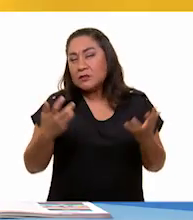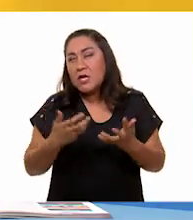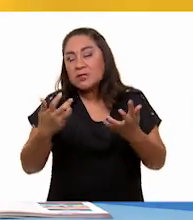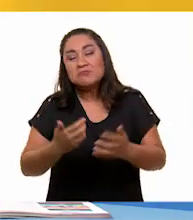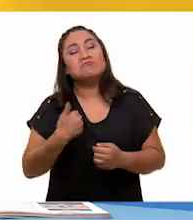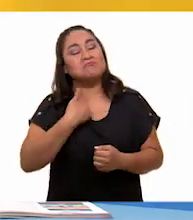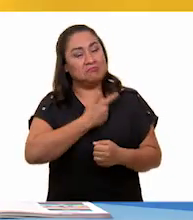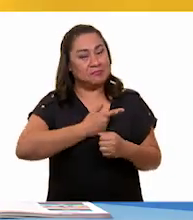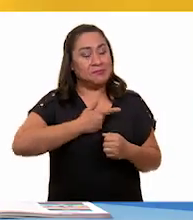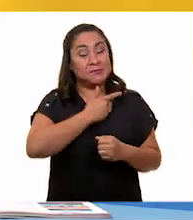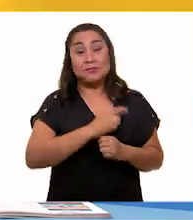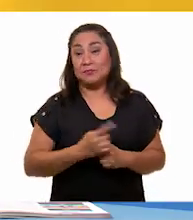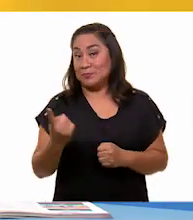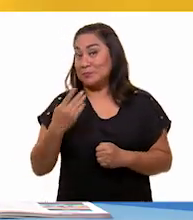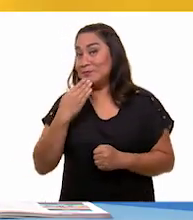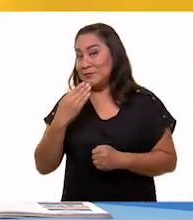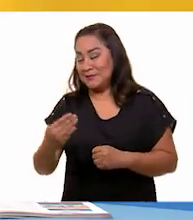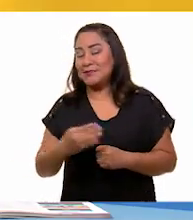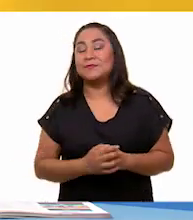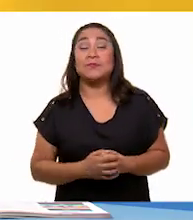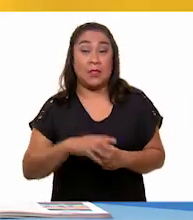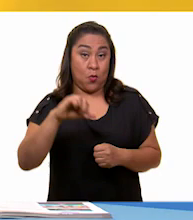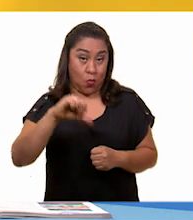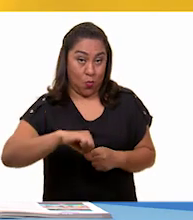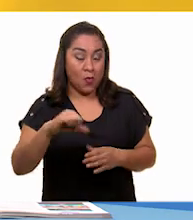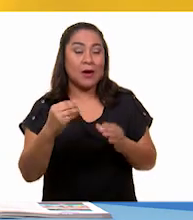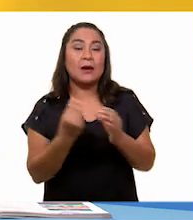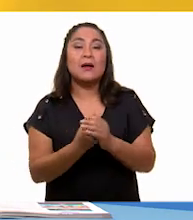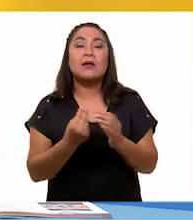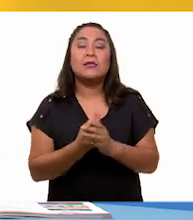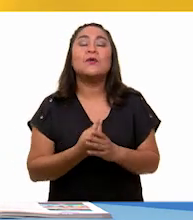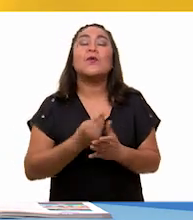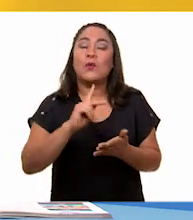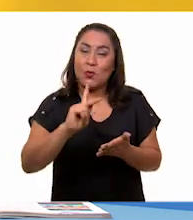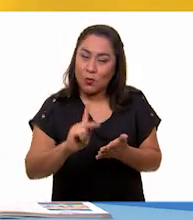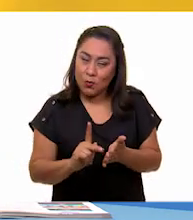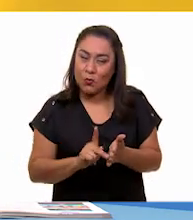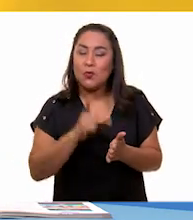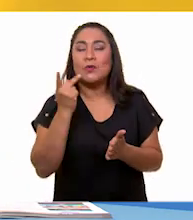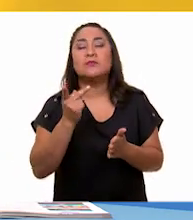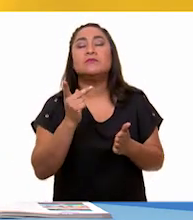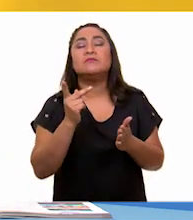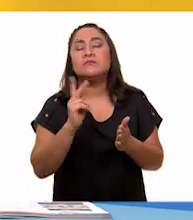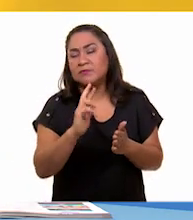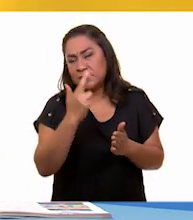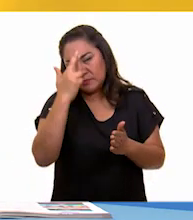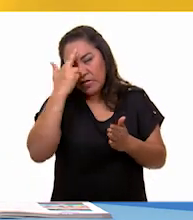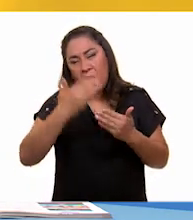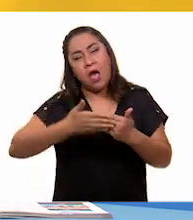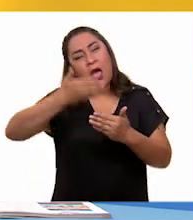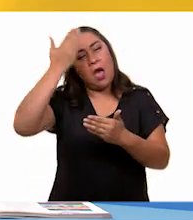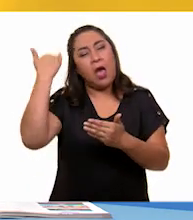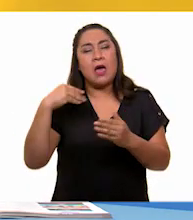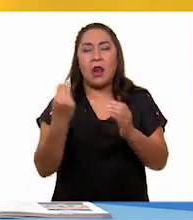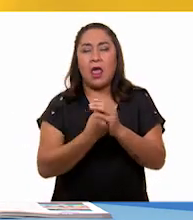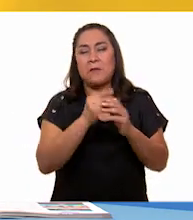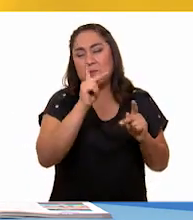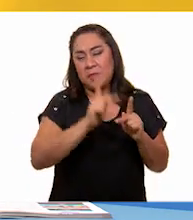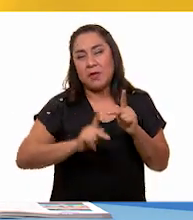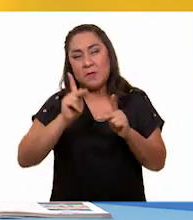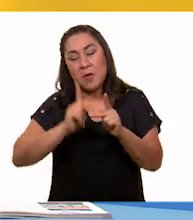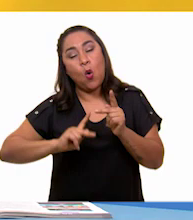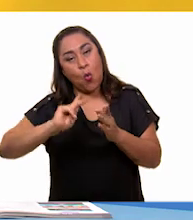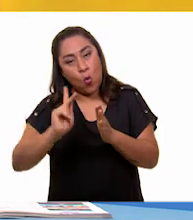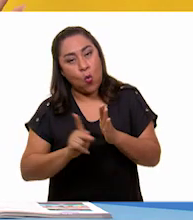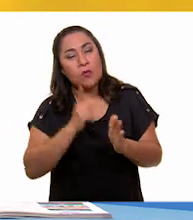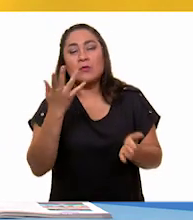bien, María! ¡Qué bueno! Pues en esta sesión vamos a recuperar algunos conceptos de sesiones anteriores. Por ejemplo,